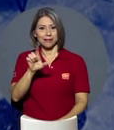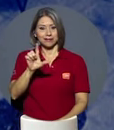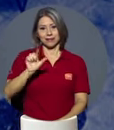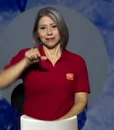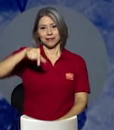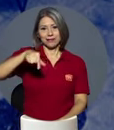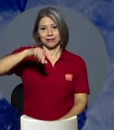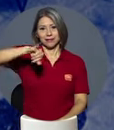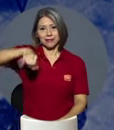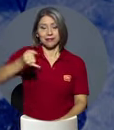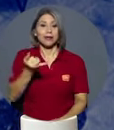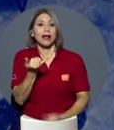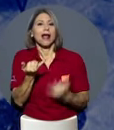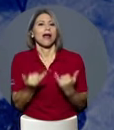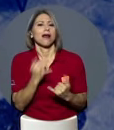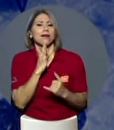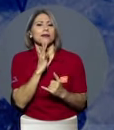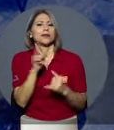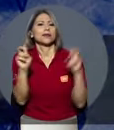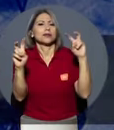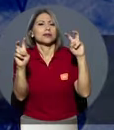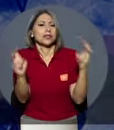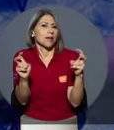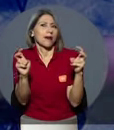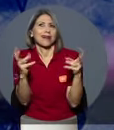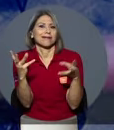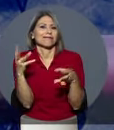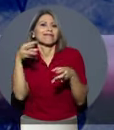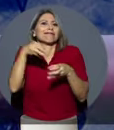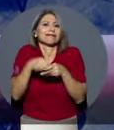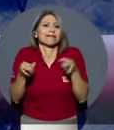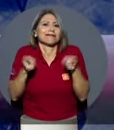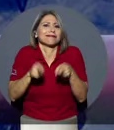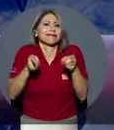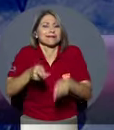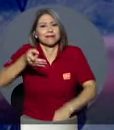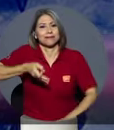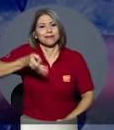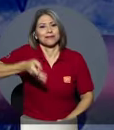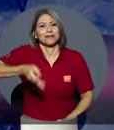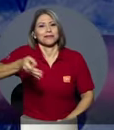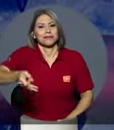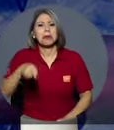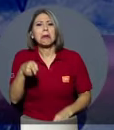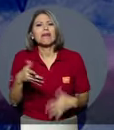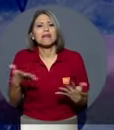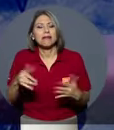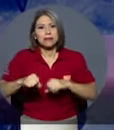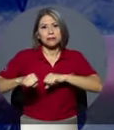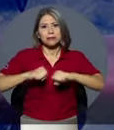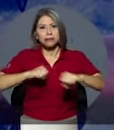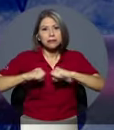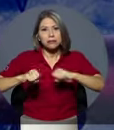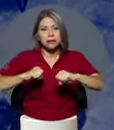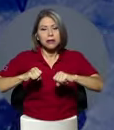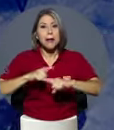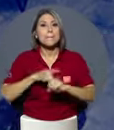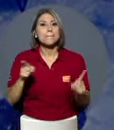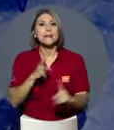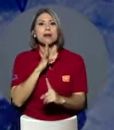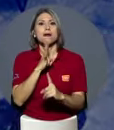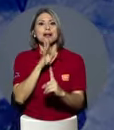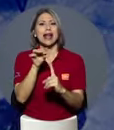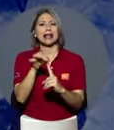oportunidad vamos a hablar de uno de esos temas como que es parte de nuestra cotidianidad, de los sismos, pero vamos a